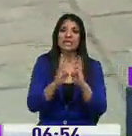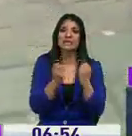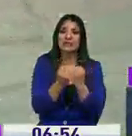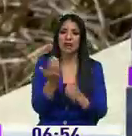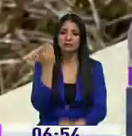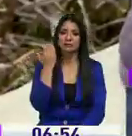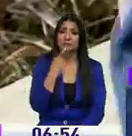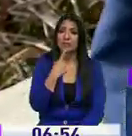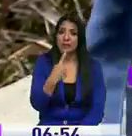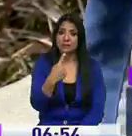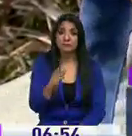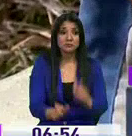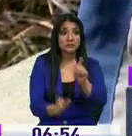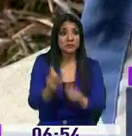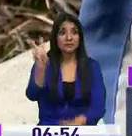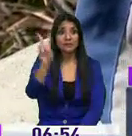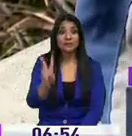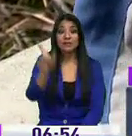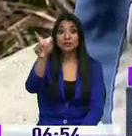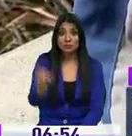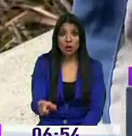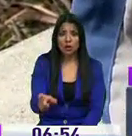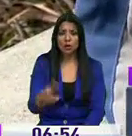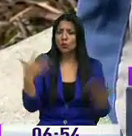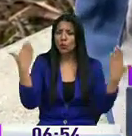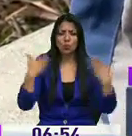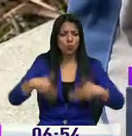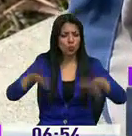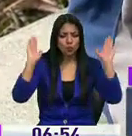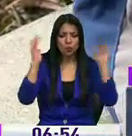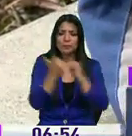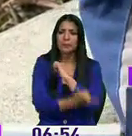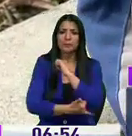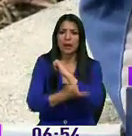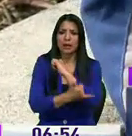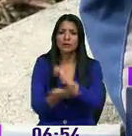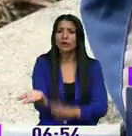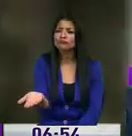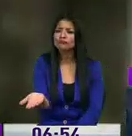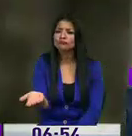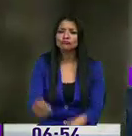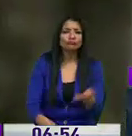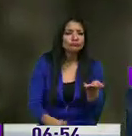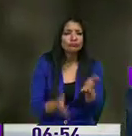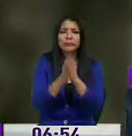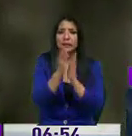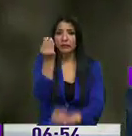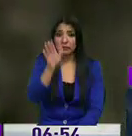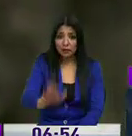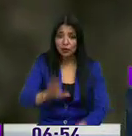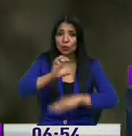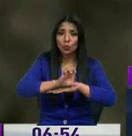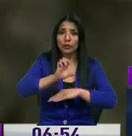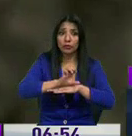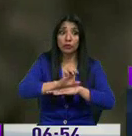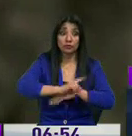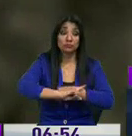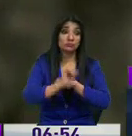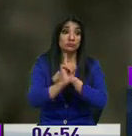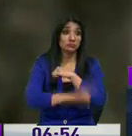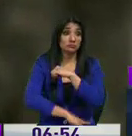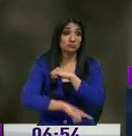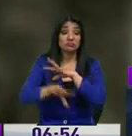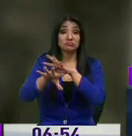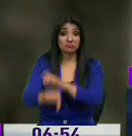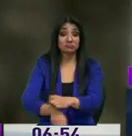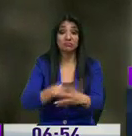que los ciudadanos venezolanos y de cualquier otra nacionalidad que mendiguen con menores en las calles del país podrían ser procesados